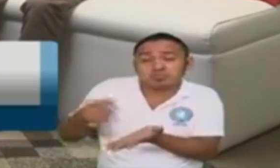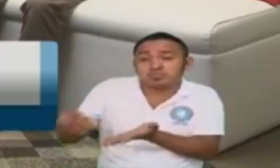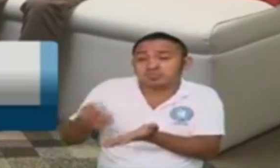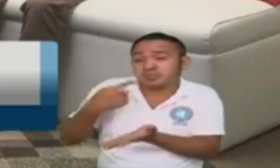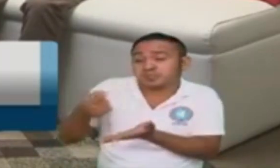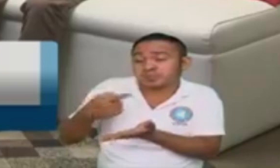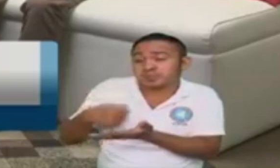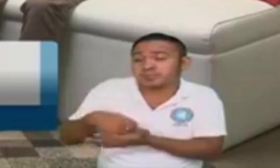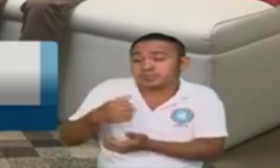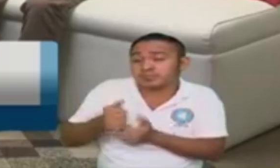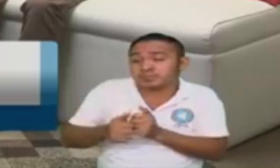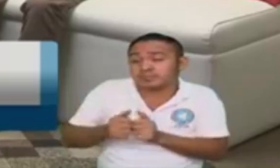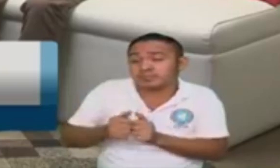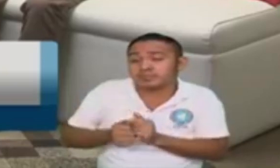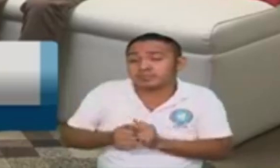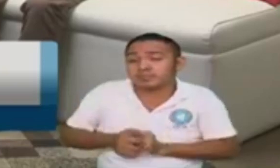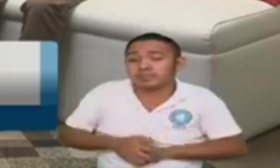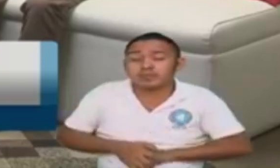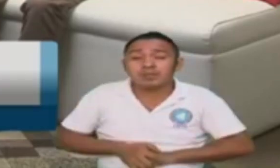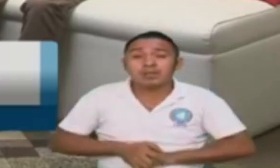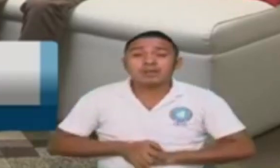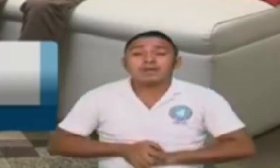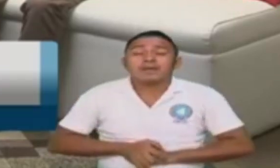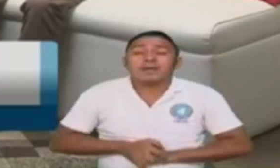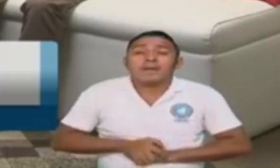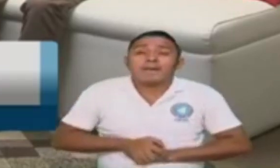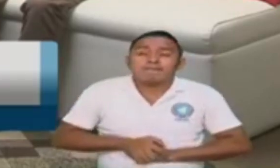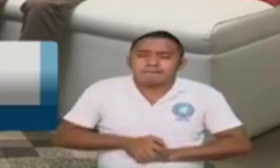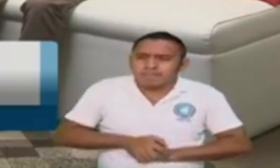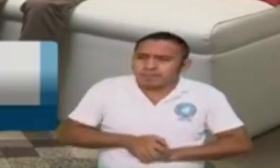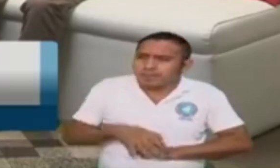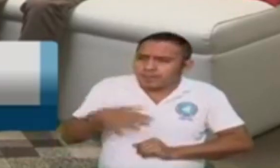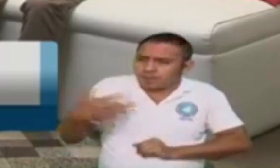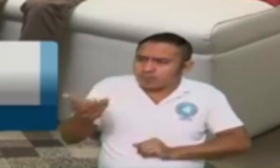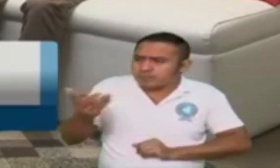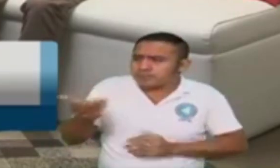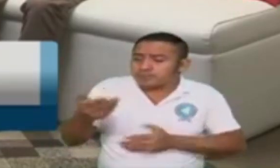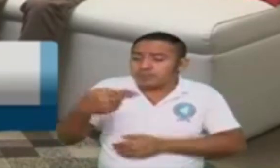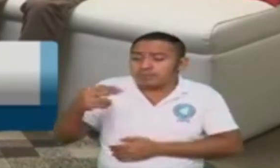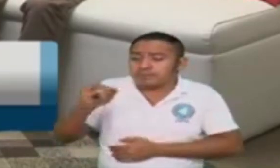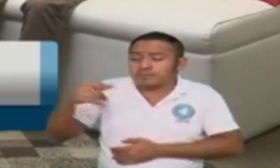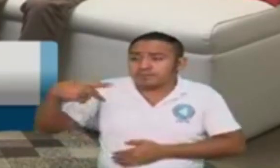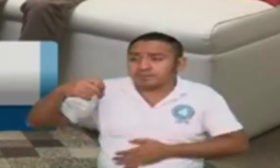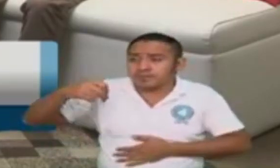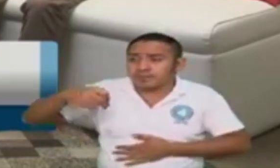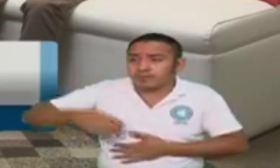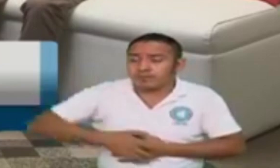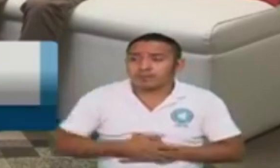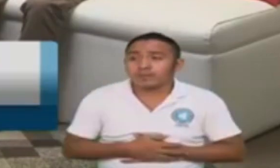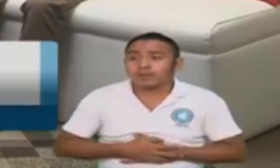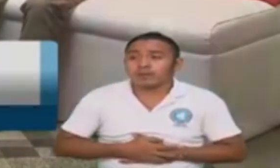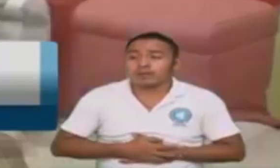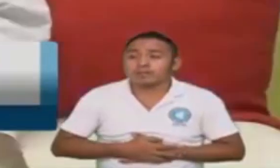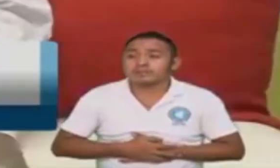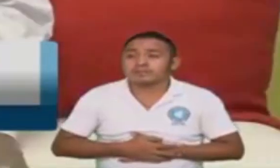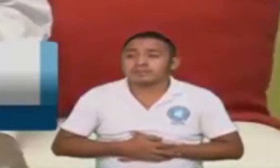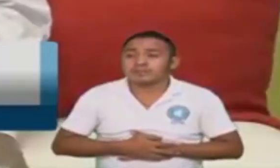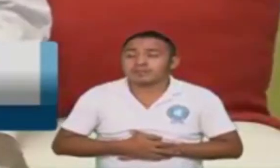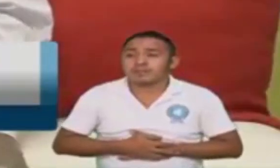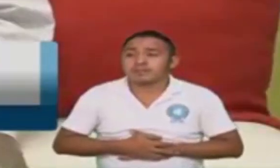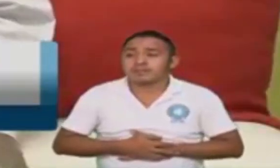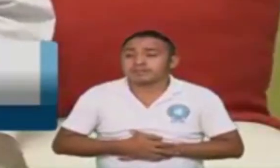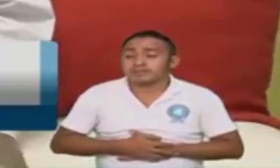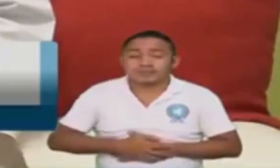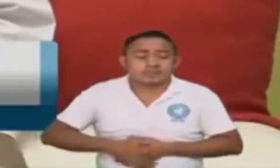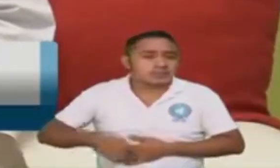esto afecta qué tipo de función, doctor? Cuando hay hipo. Es que las hormonas tiroideas intervienen